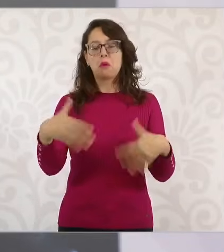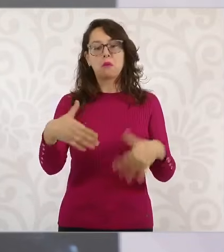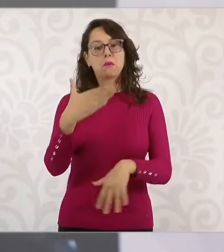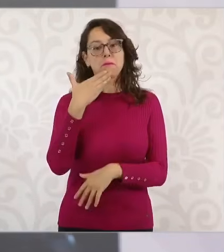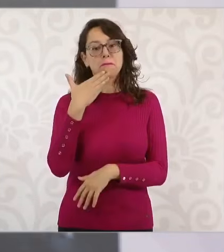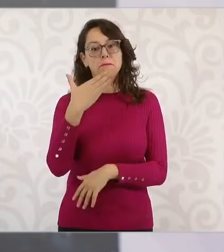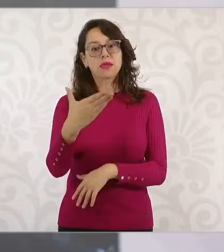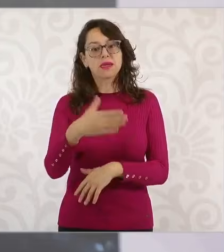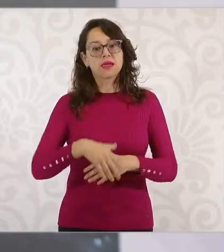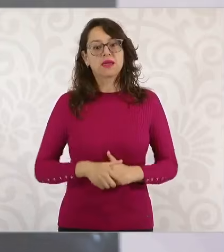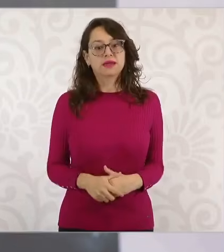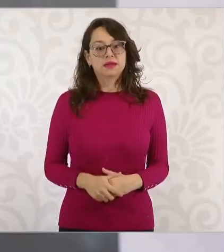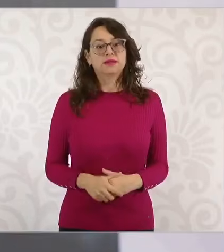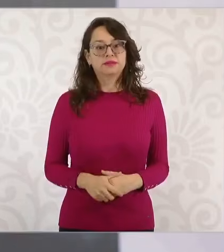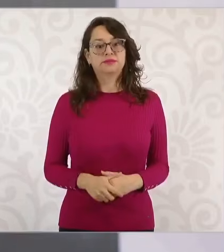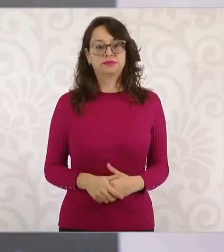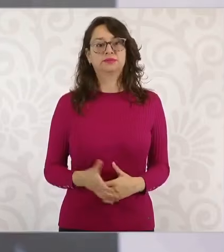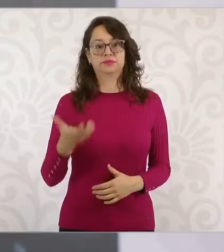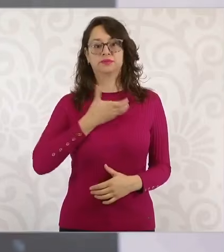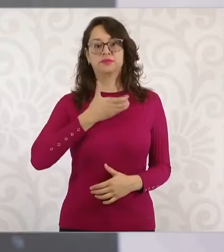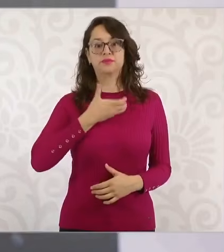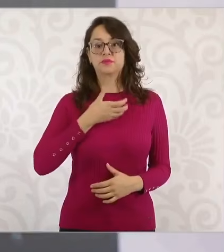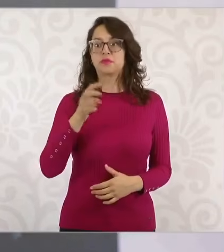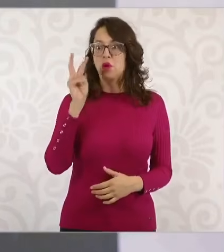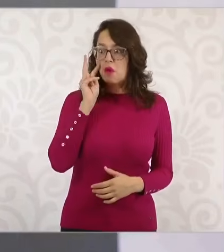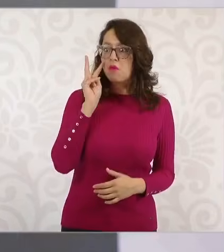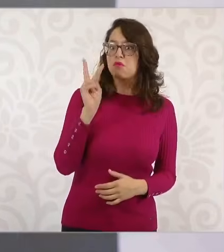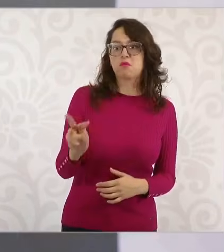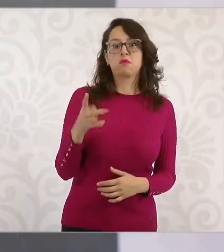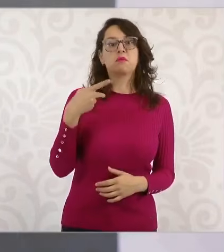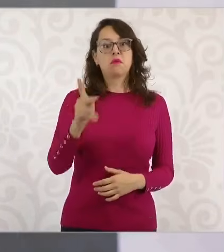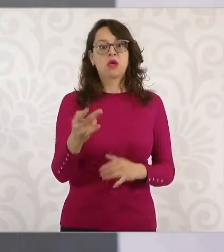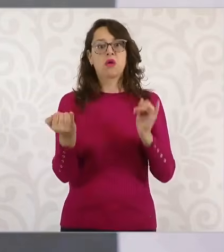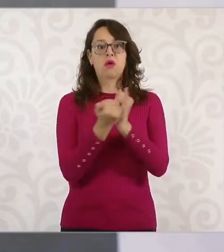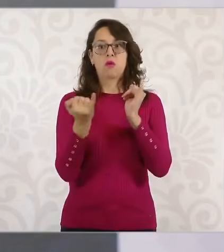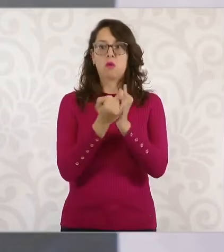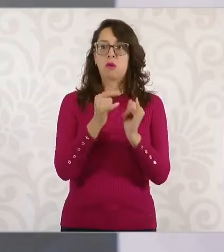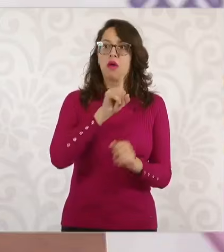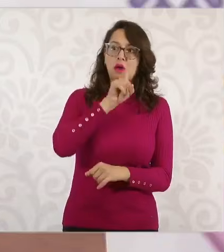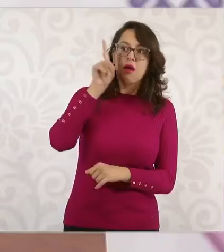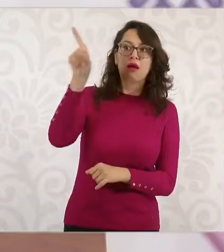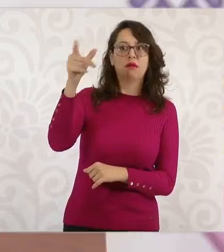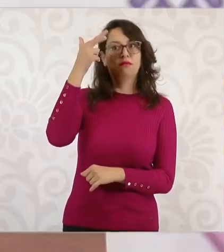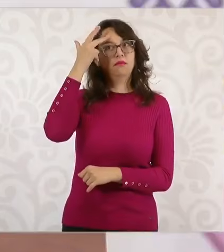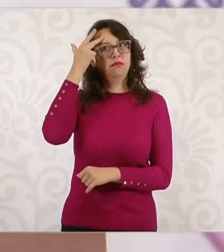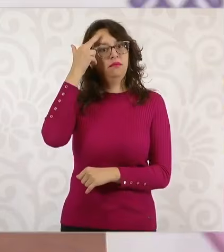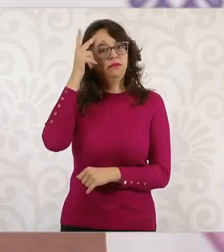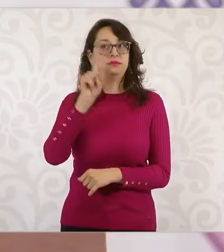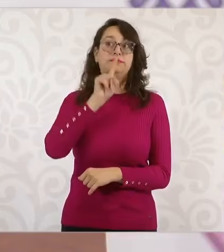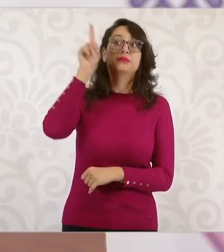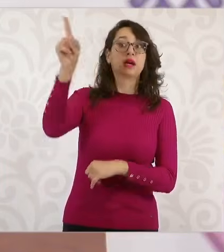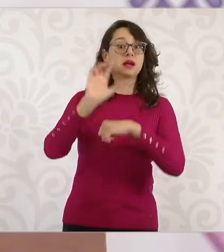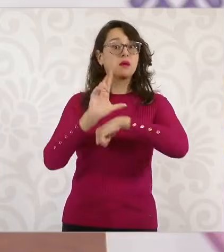el Zócalo, pero Clara hoy nos informó que también había gente en la Alameda, en el Monumento a la